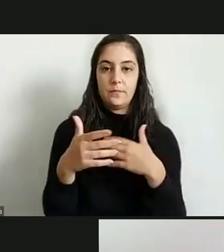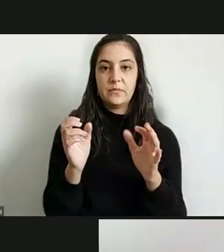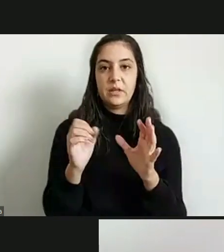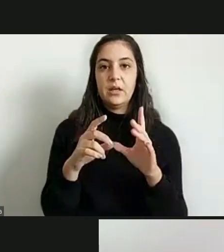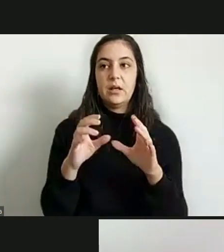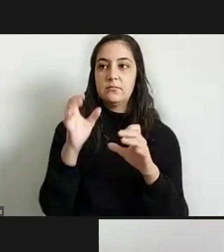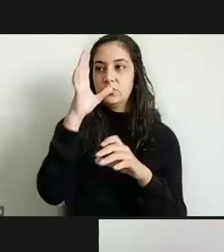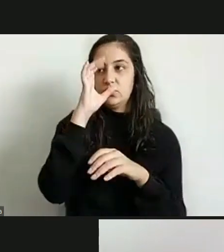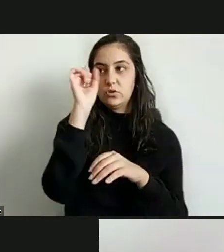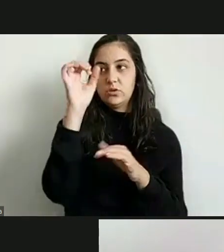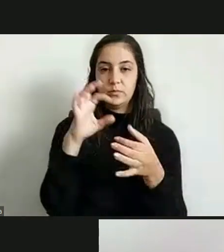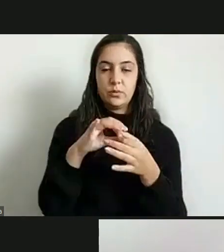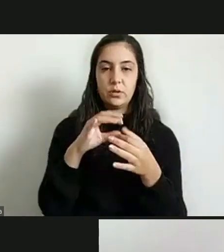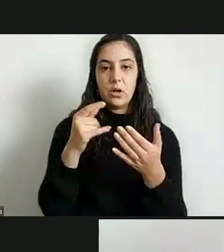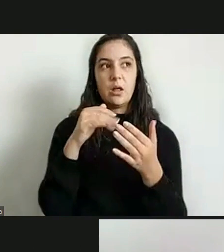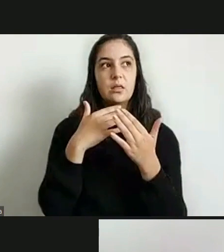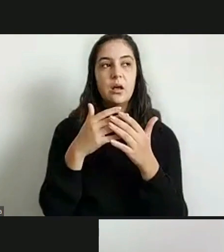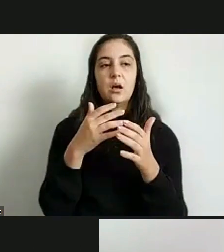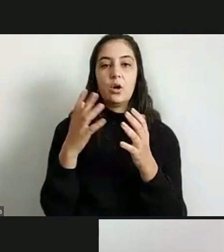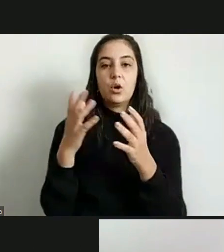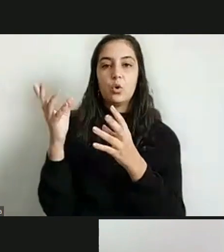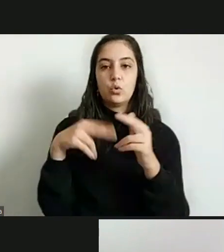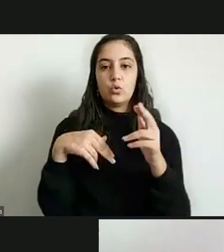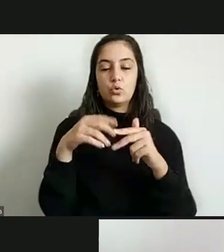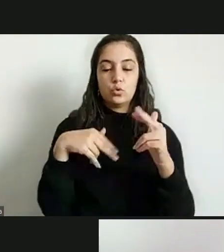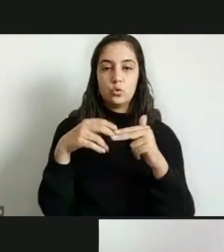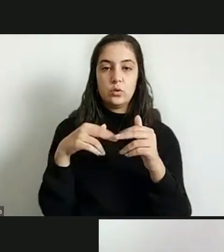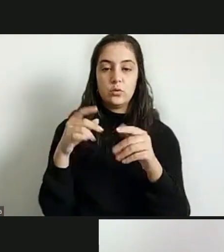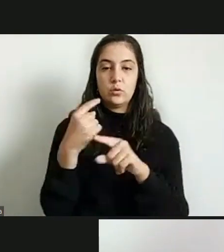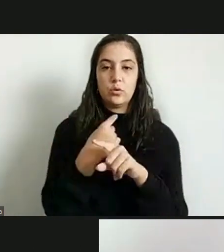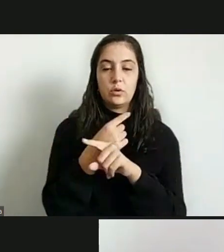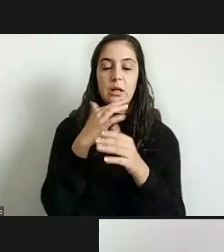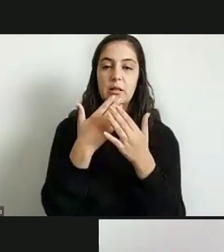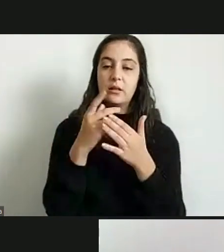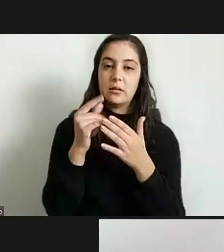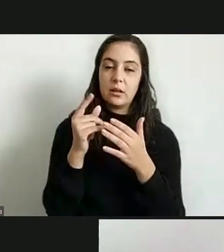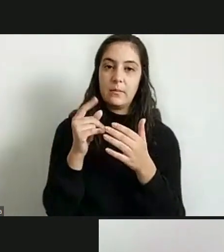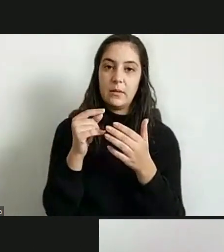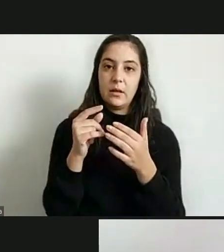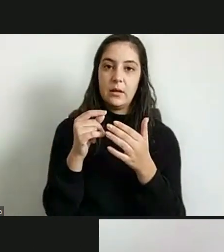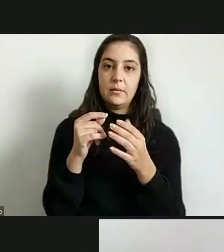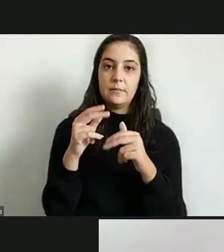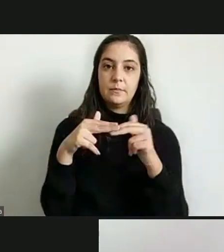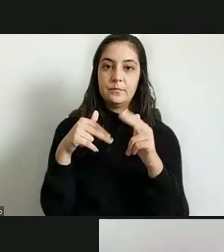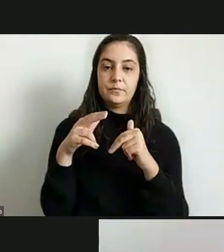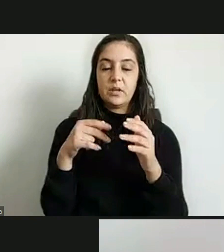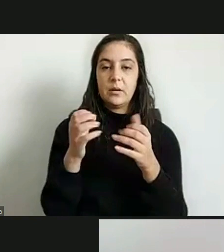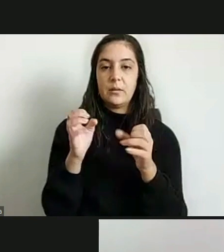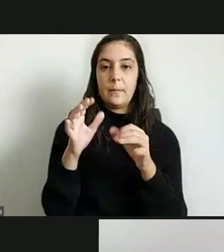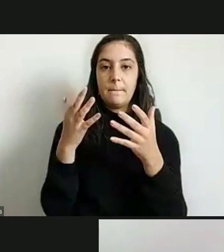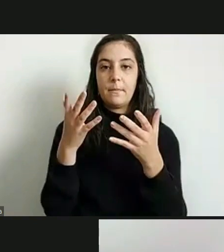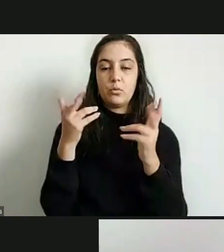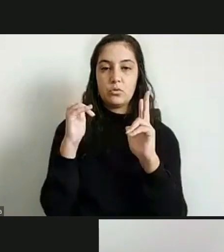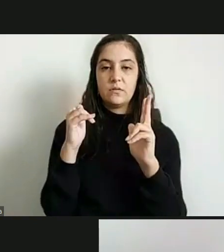estadístico para construir esta muestra, que también está disponible para acceso, digamos, libre.